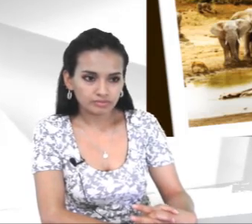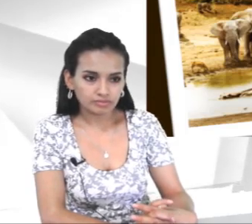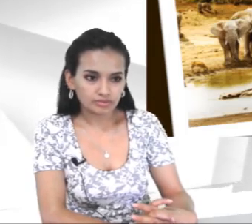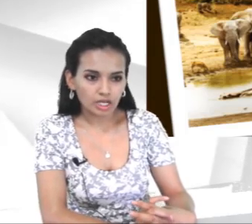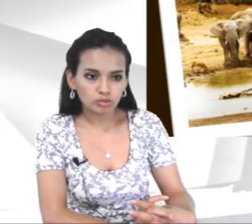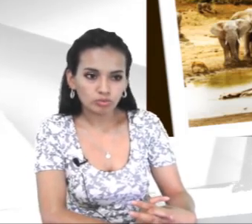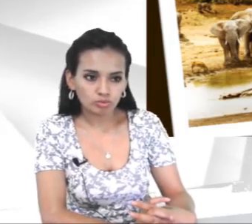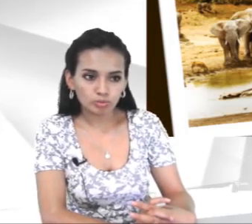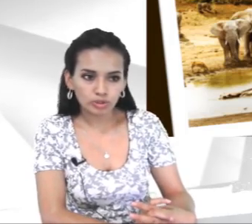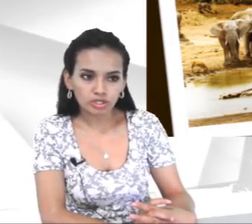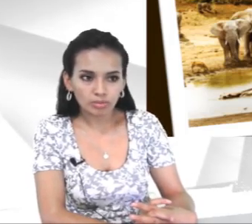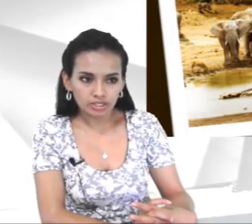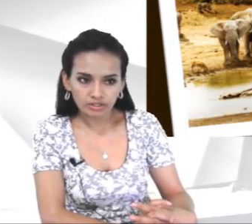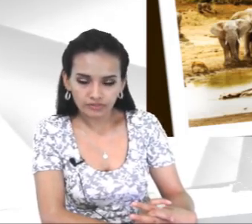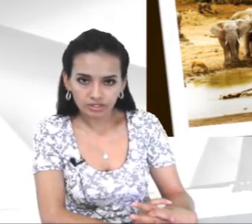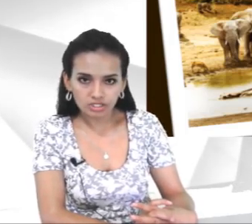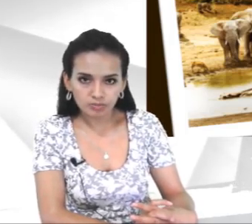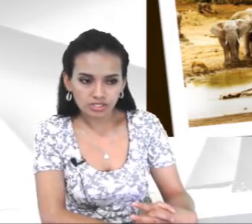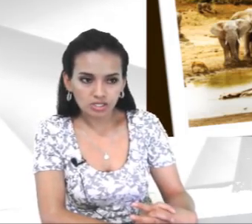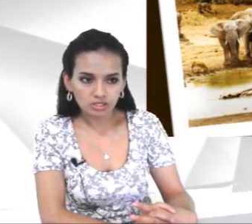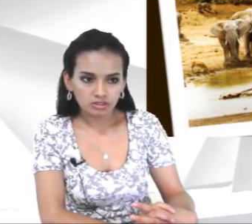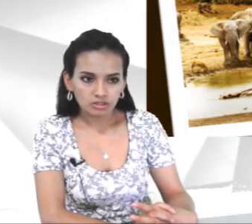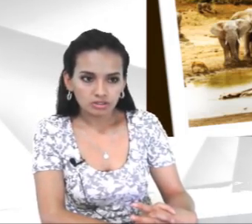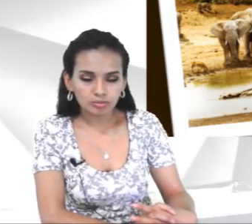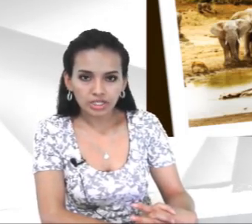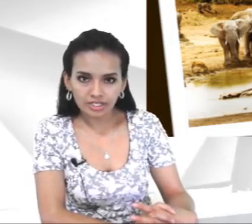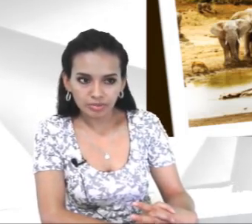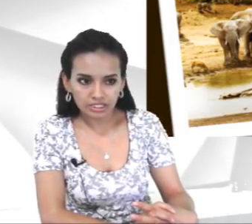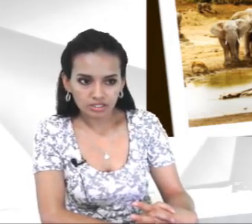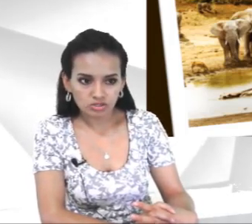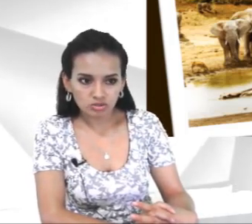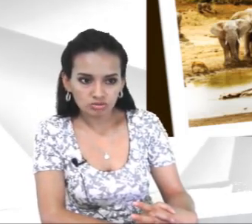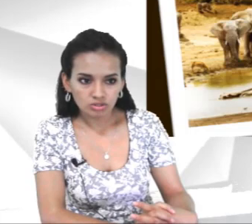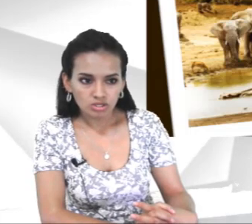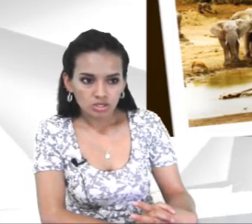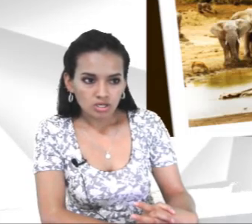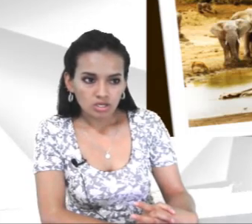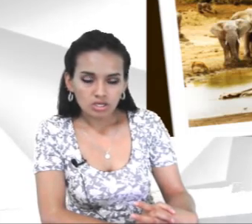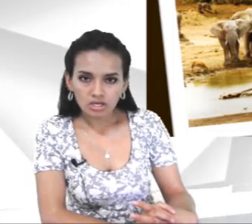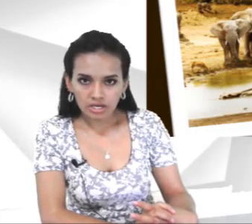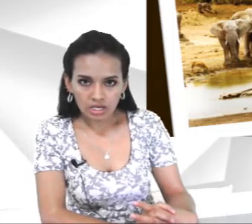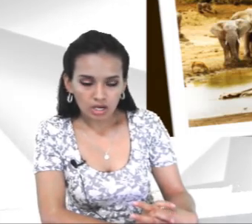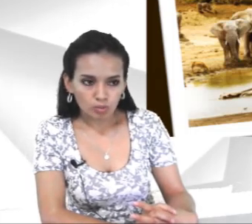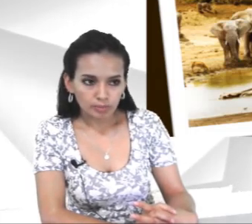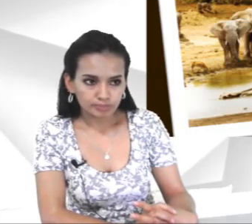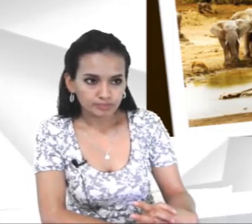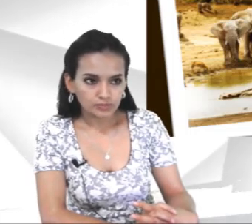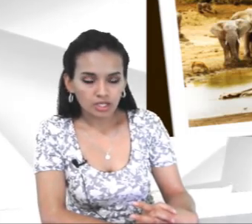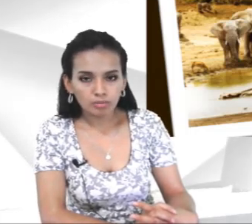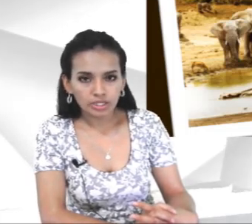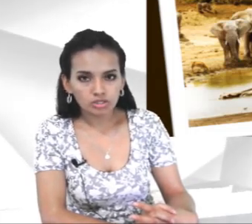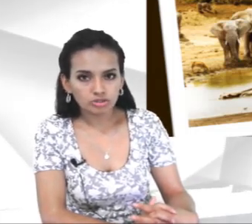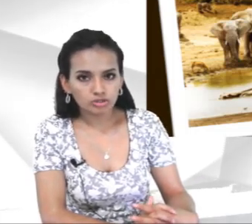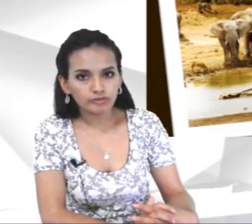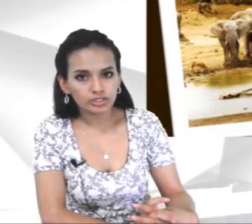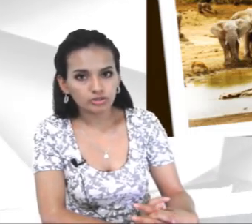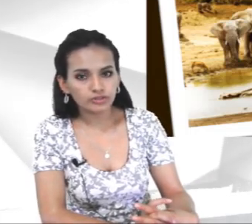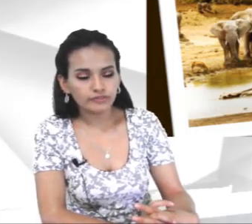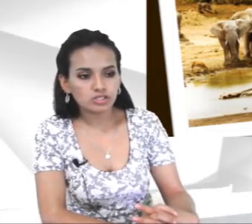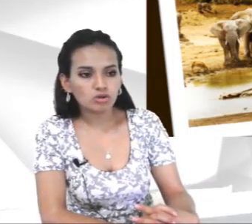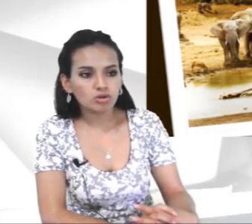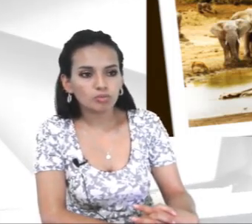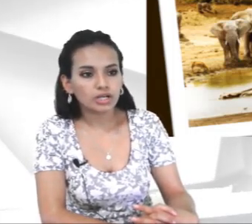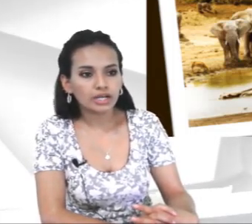hay un grupo de animales de diferentes especies también hay vegetación y hay agua además de los otros